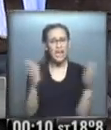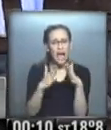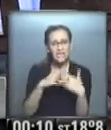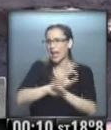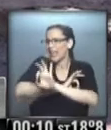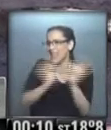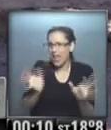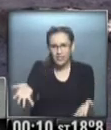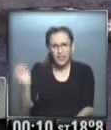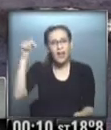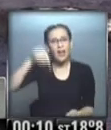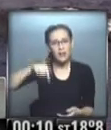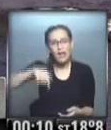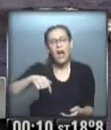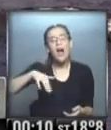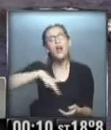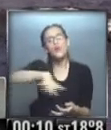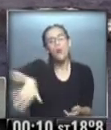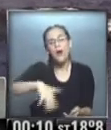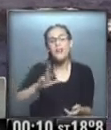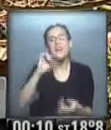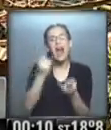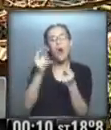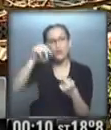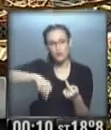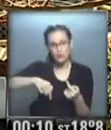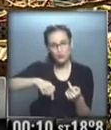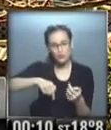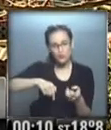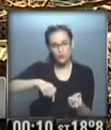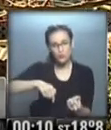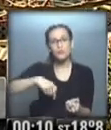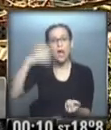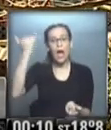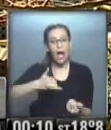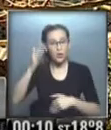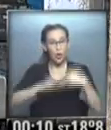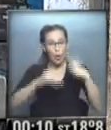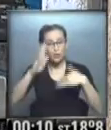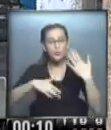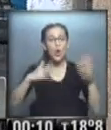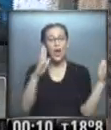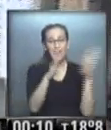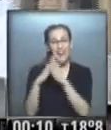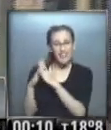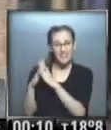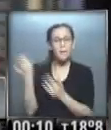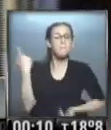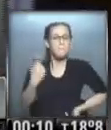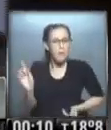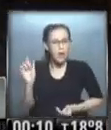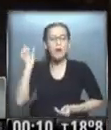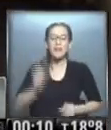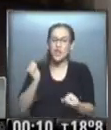nada. Incluso acá, en Almirante Brón, al lado de Casa Amarilla, el IBC está construyendo viviendas. Pero para el que